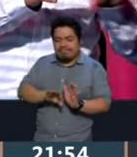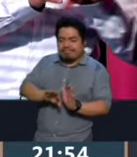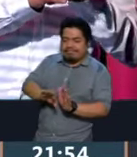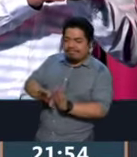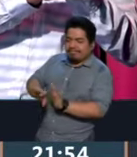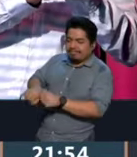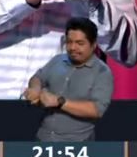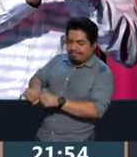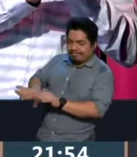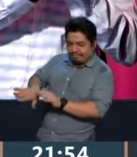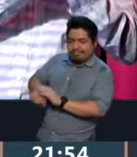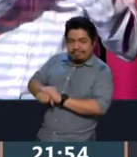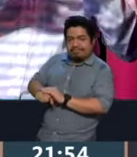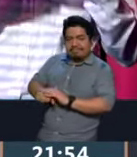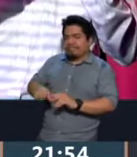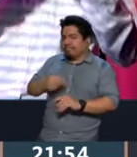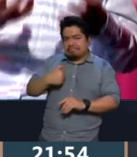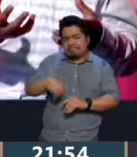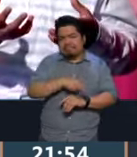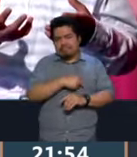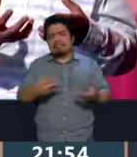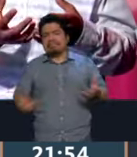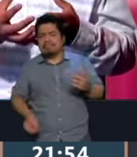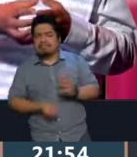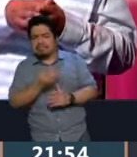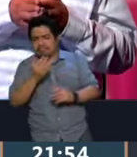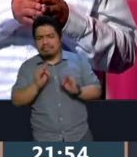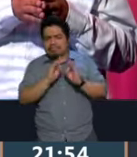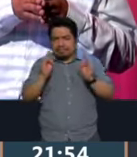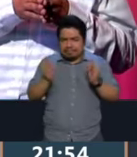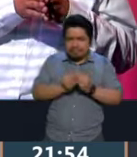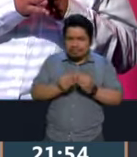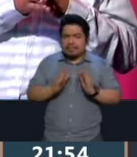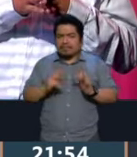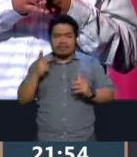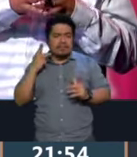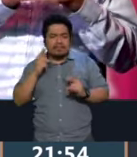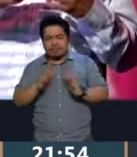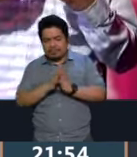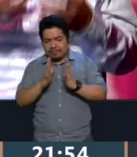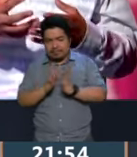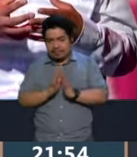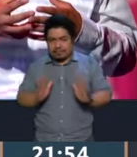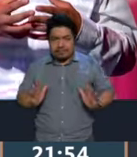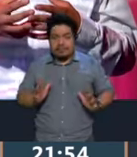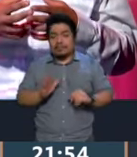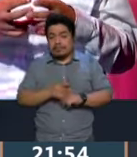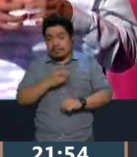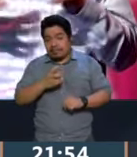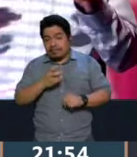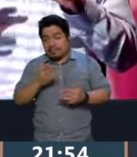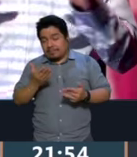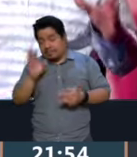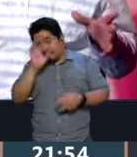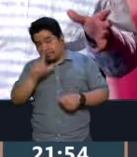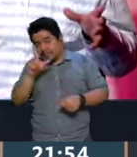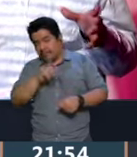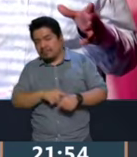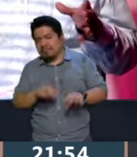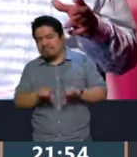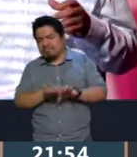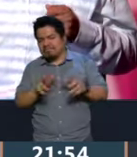ya quede, que estemos formando una nueva forma de hacer política. Por eso hablaba del tema de la batalla cultural, y no lo veamos